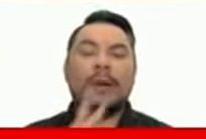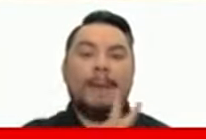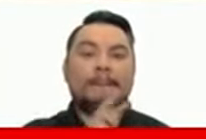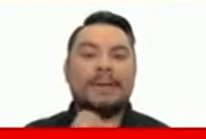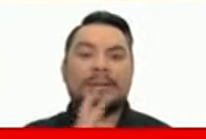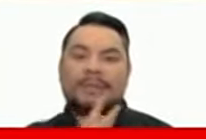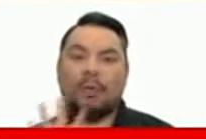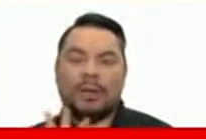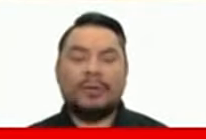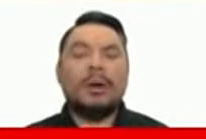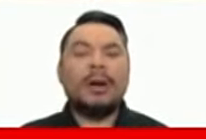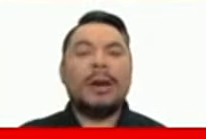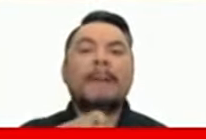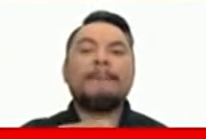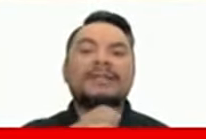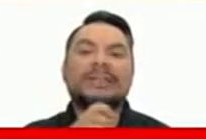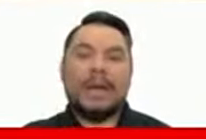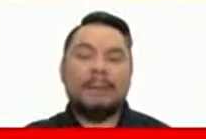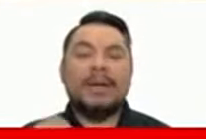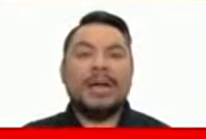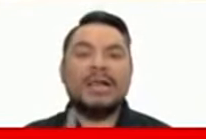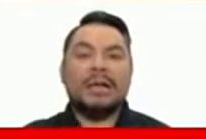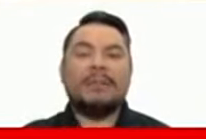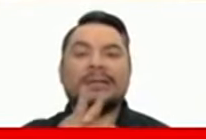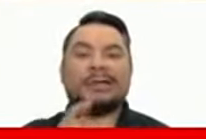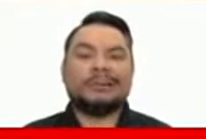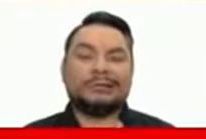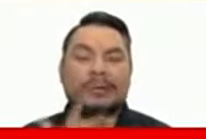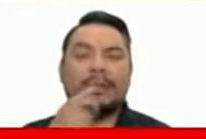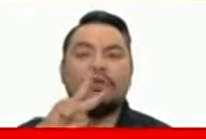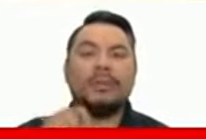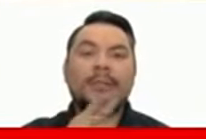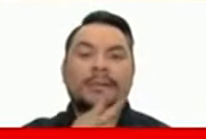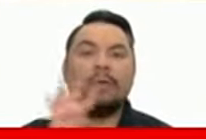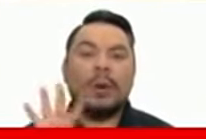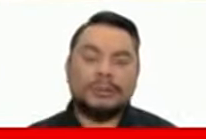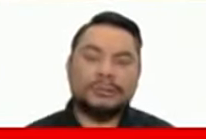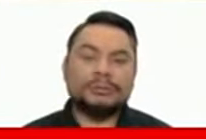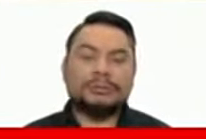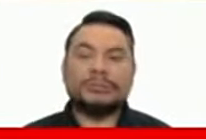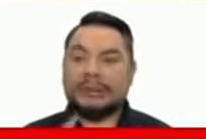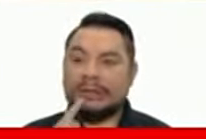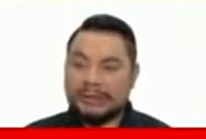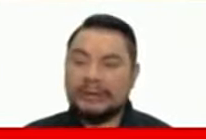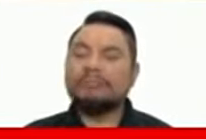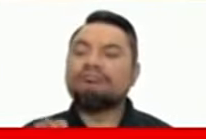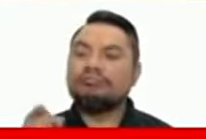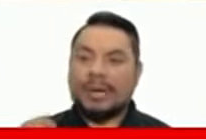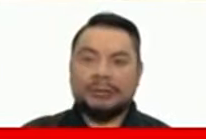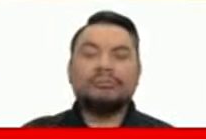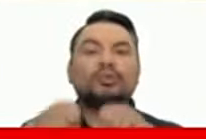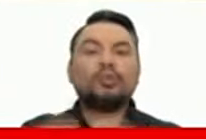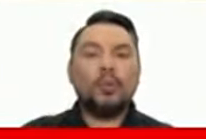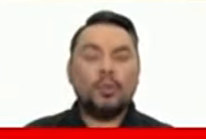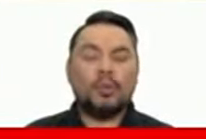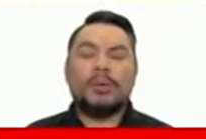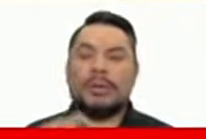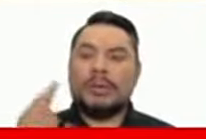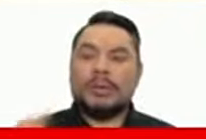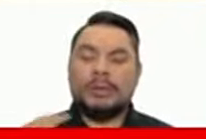189-2024 PCM. Lima, 3 de septiembre de 2024. Vistas las renuncias que, al